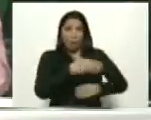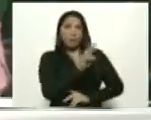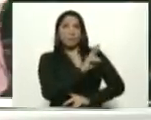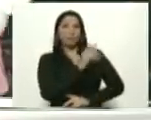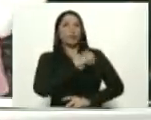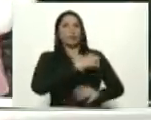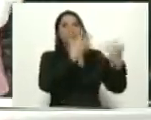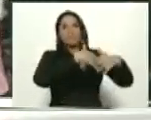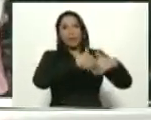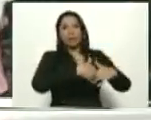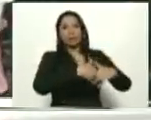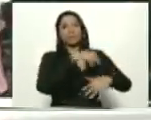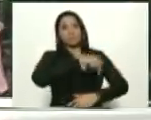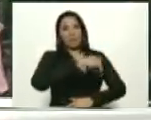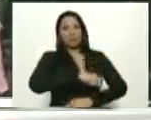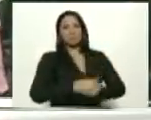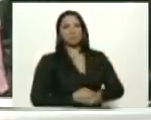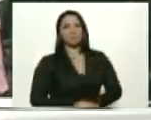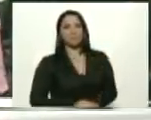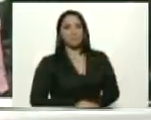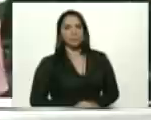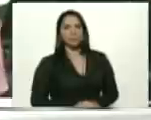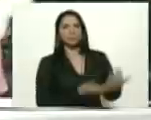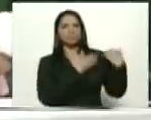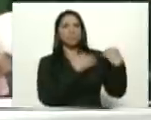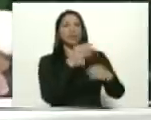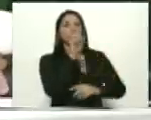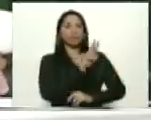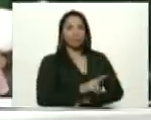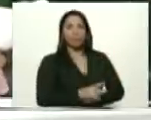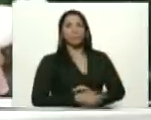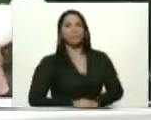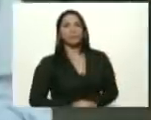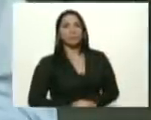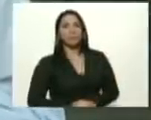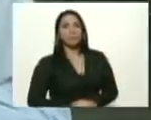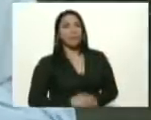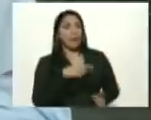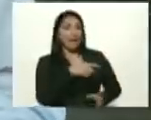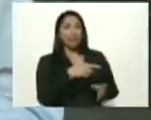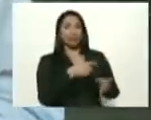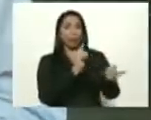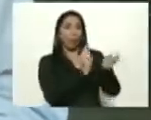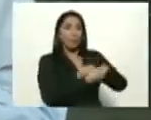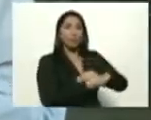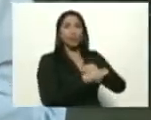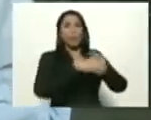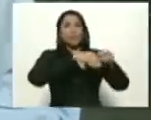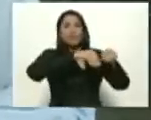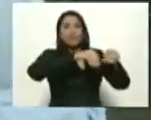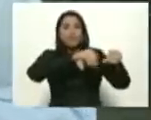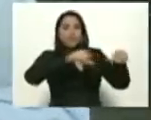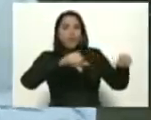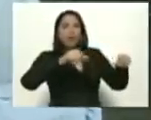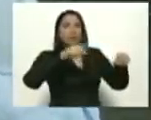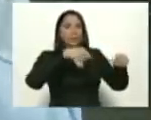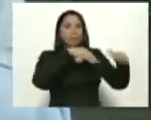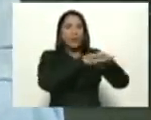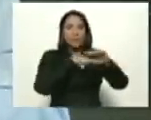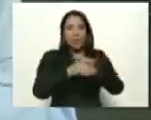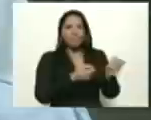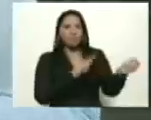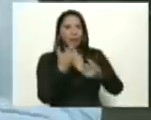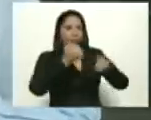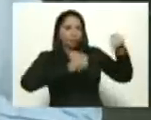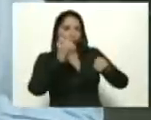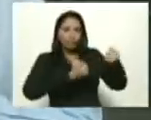planta, nuestra Correcto. Planta de Turmero. Y este mismo líquido lo convertiste en polvo. Eso se llevó a polvo y de esa manera el almacenaje y el transporte